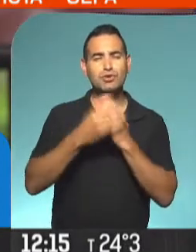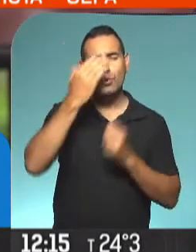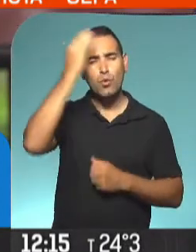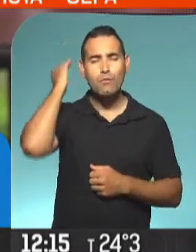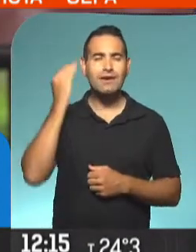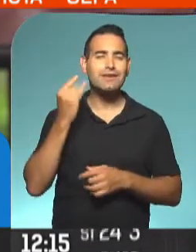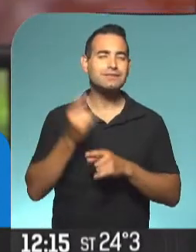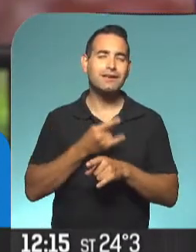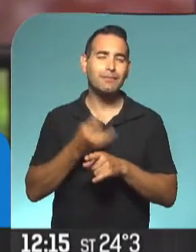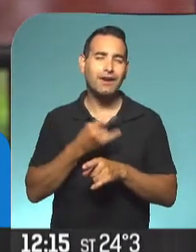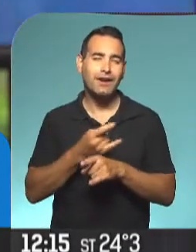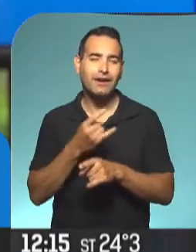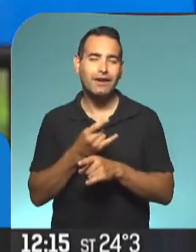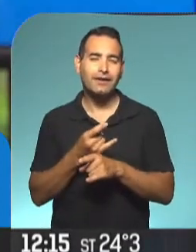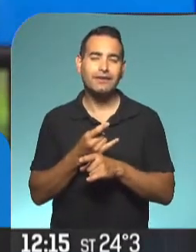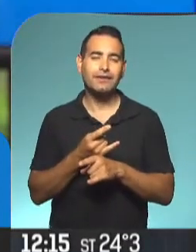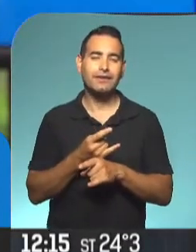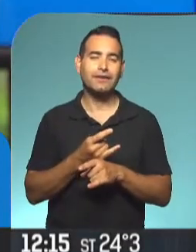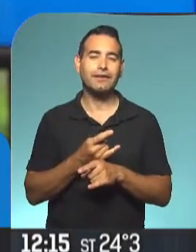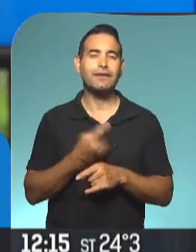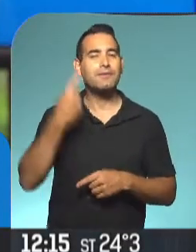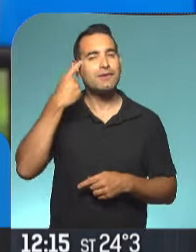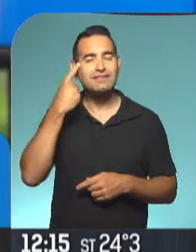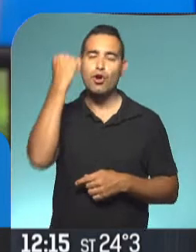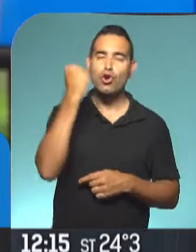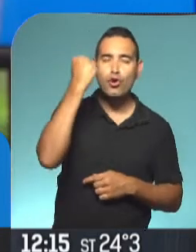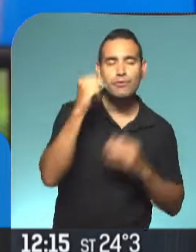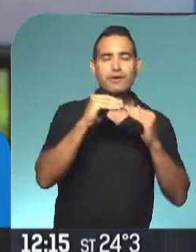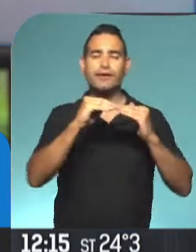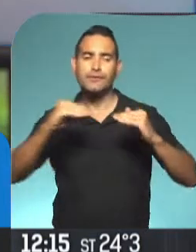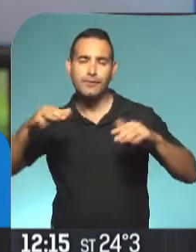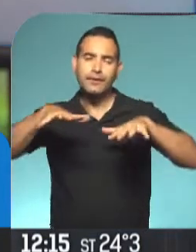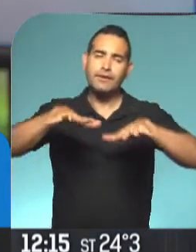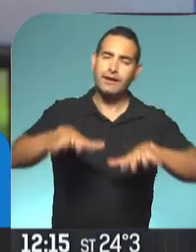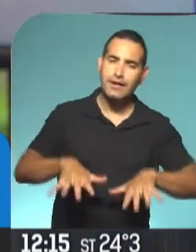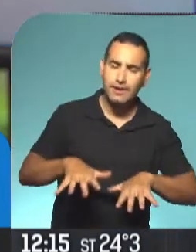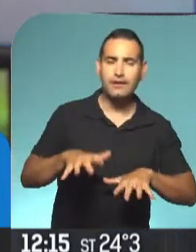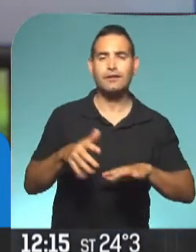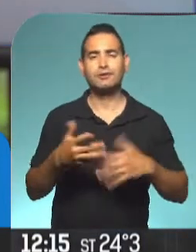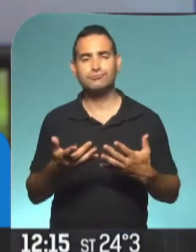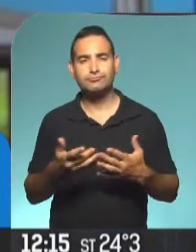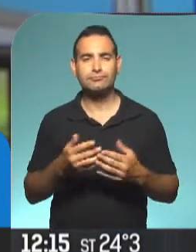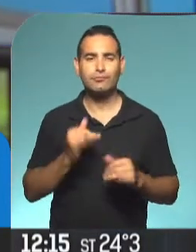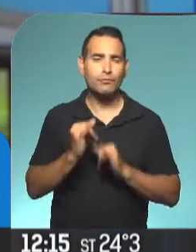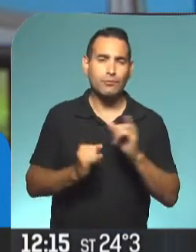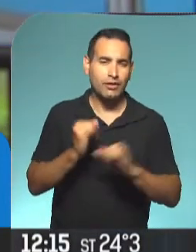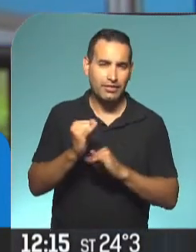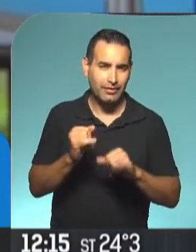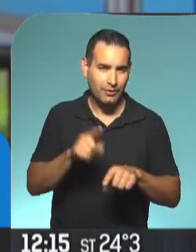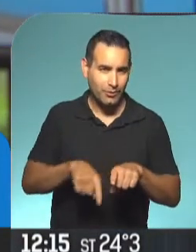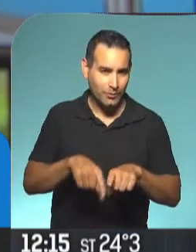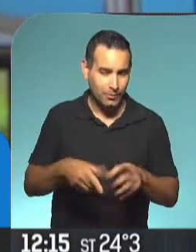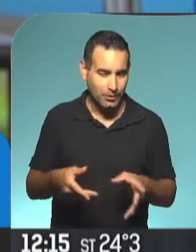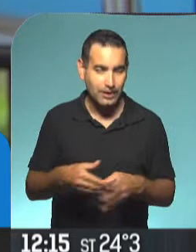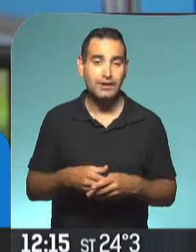se basa mucho en la estabilización de la economía, en tranquilizar, en estas son las variables, ¿no? Y en base a